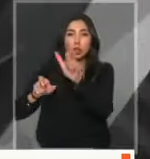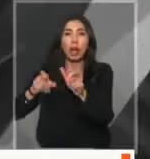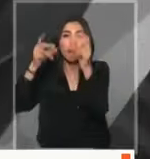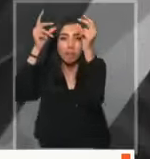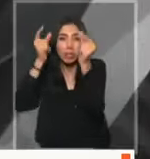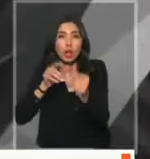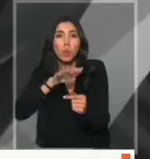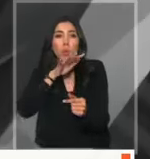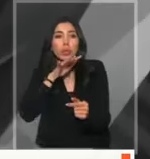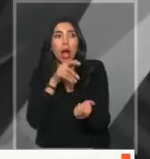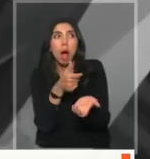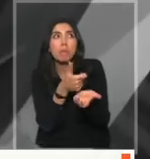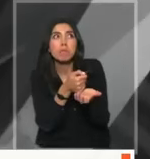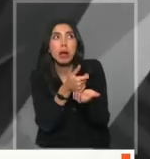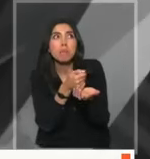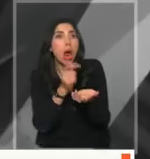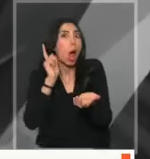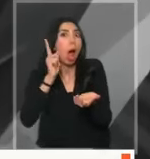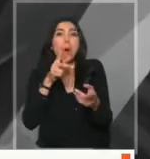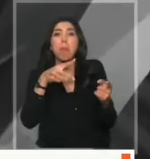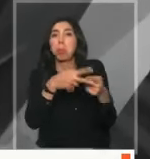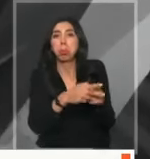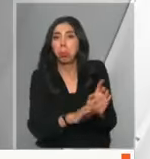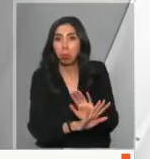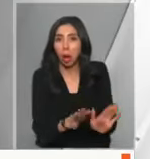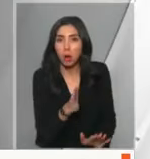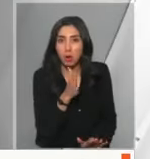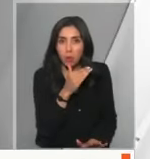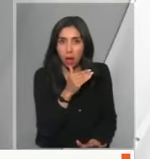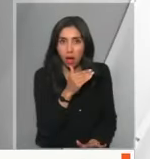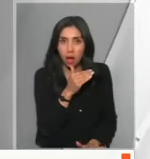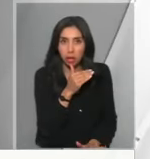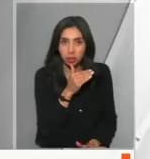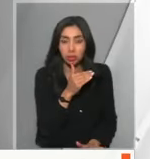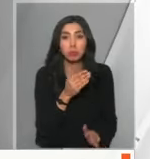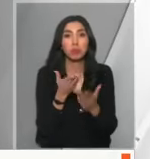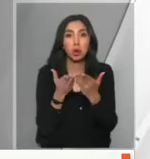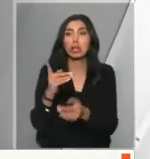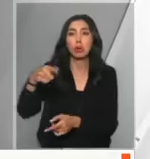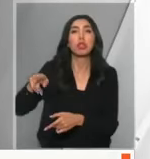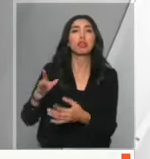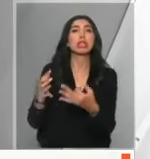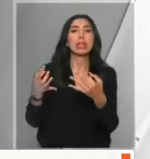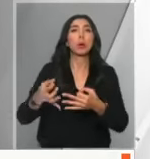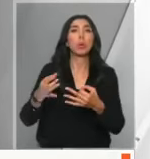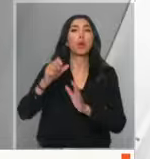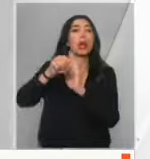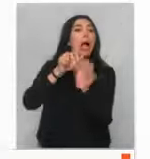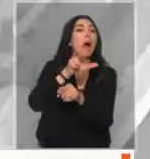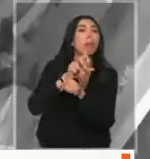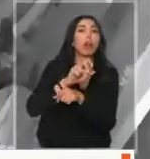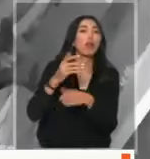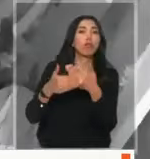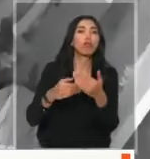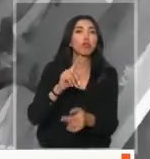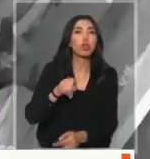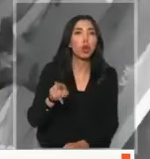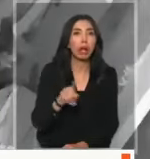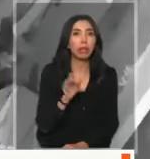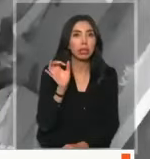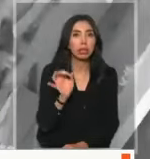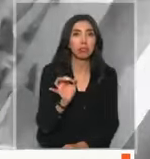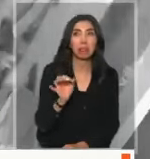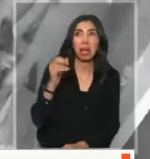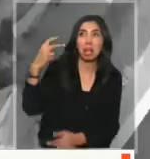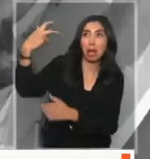los ladrones para ingresar. Eso explicaría el por qué estaban tan seguros de que las cámaras no funcionaban. Las